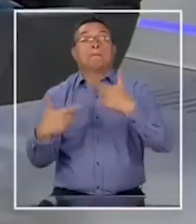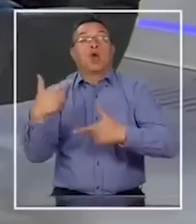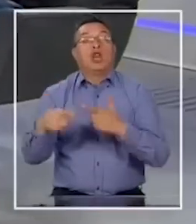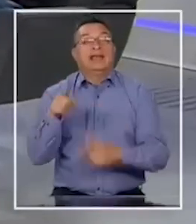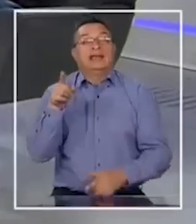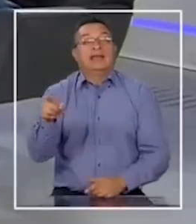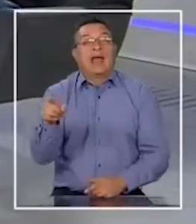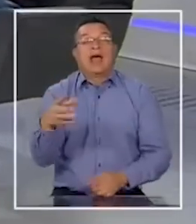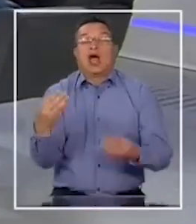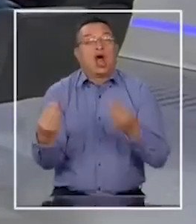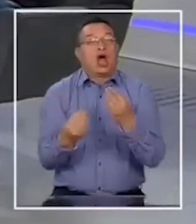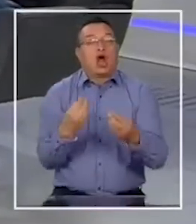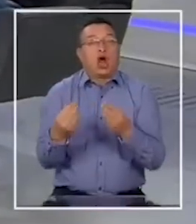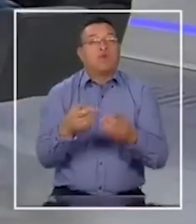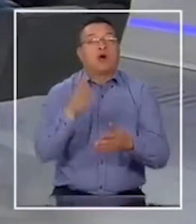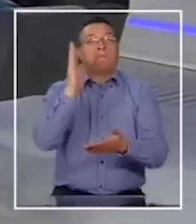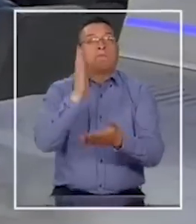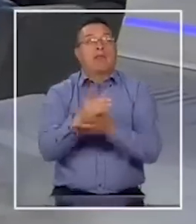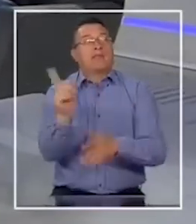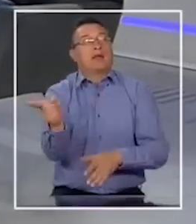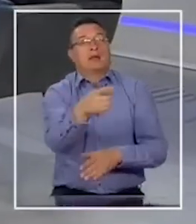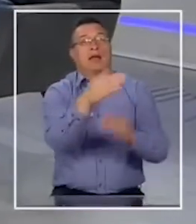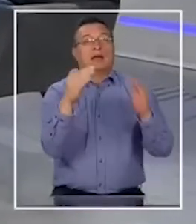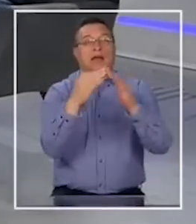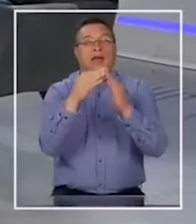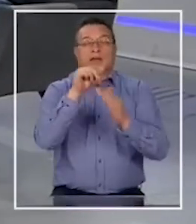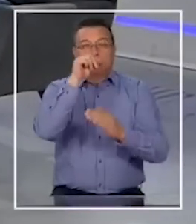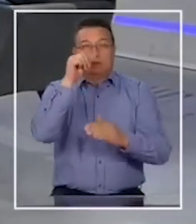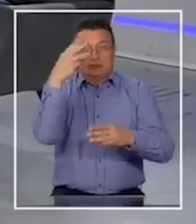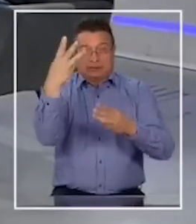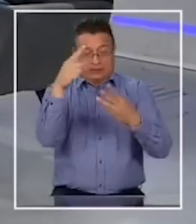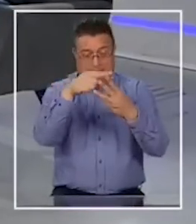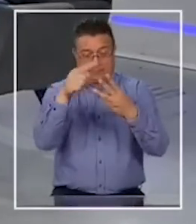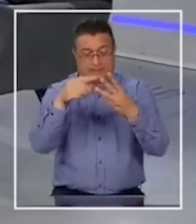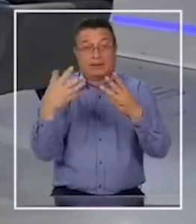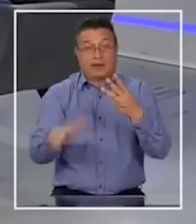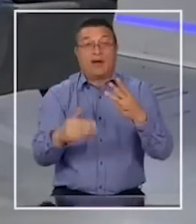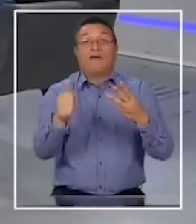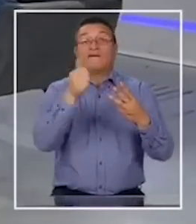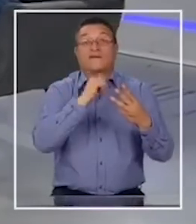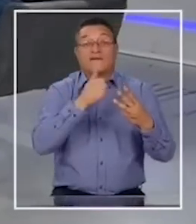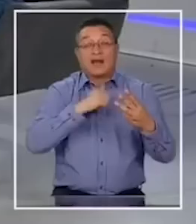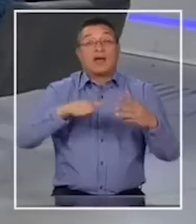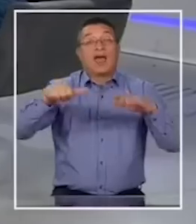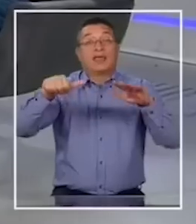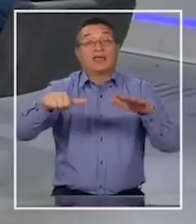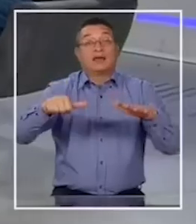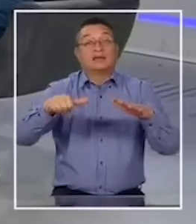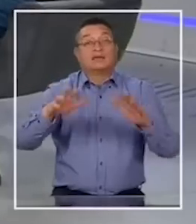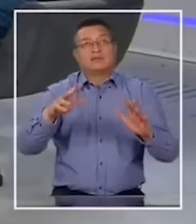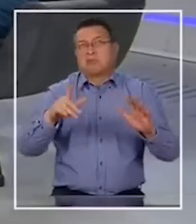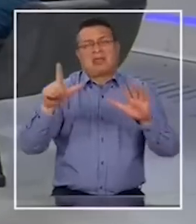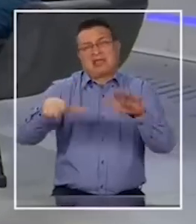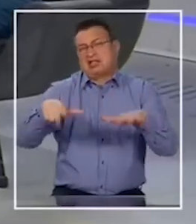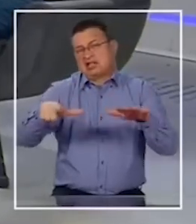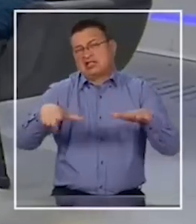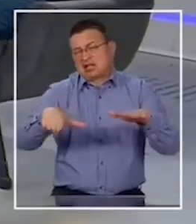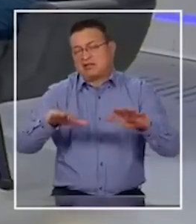llevando a cabo de demoler casa narco lleva tres cierto faltan 16 17